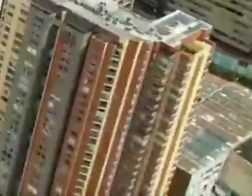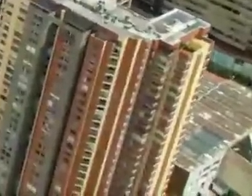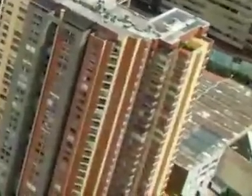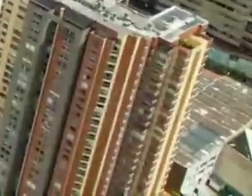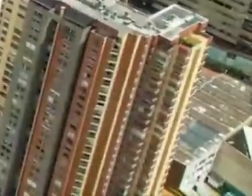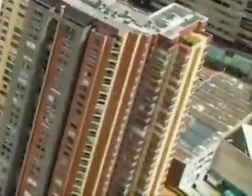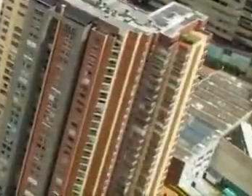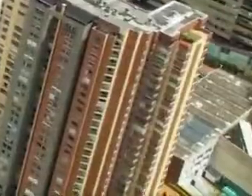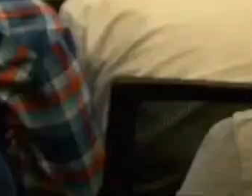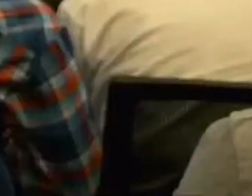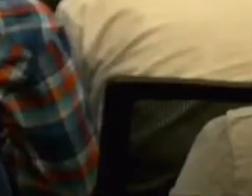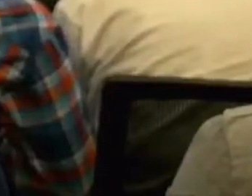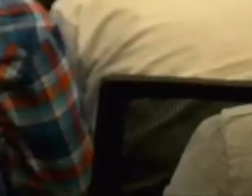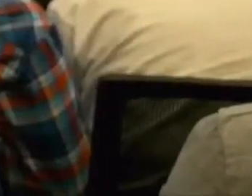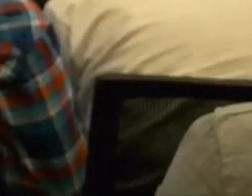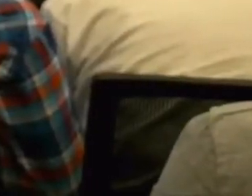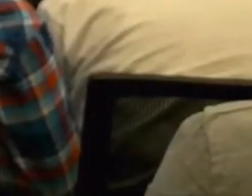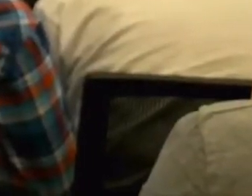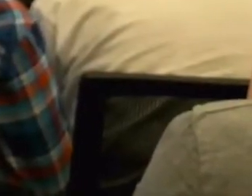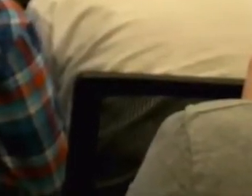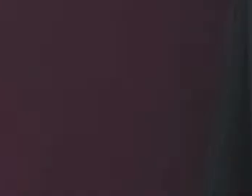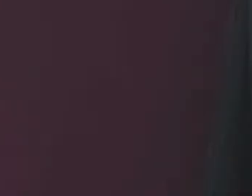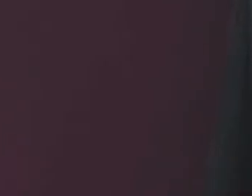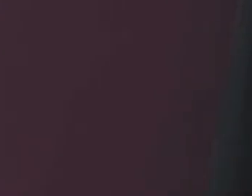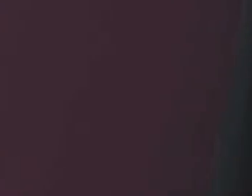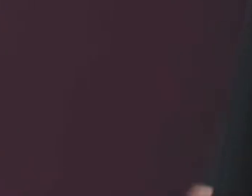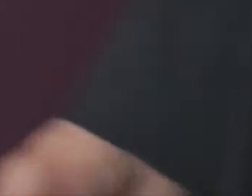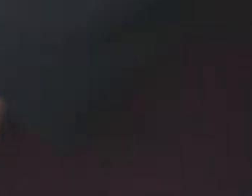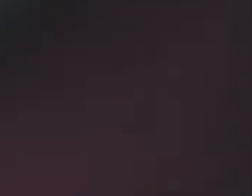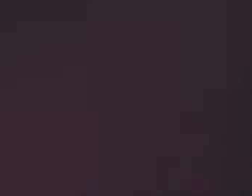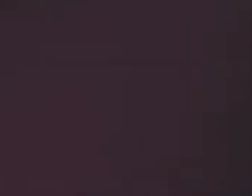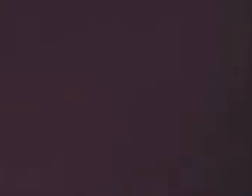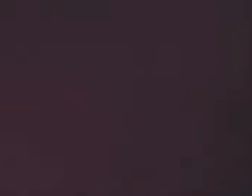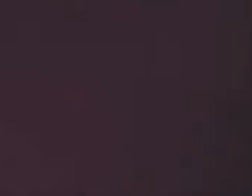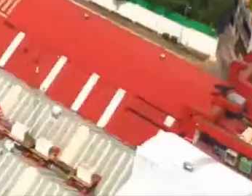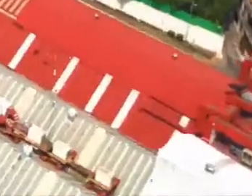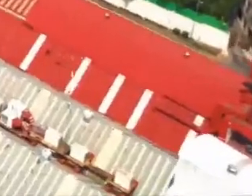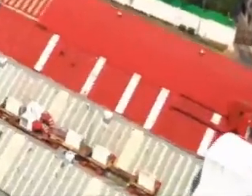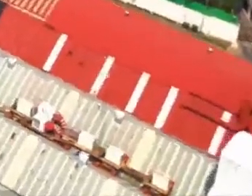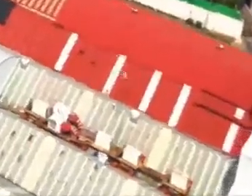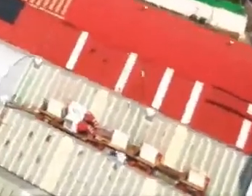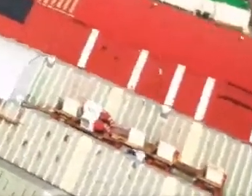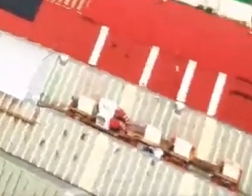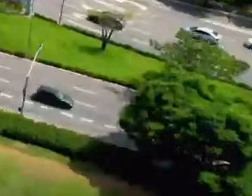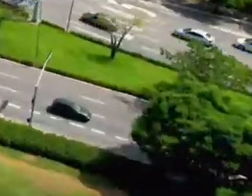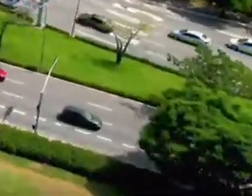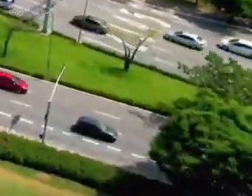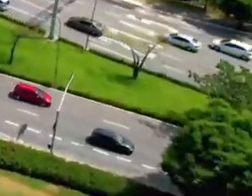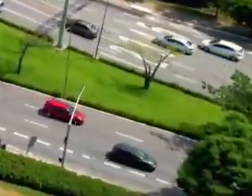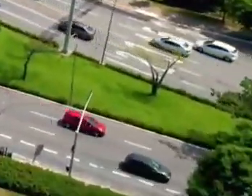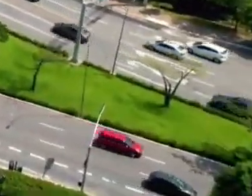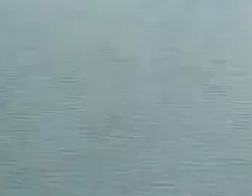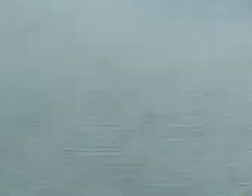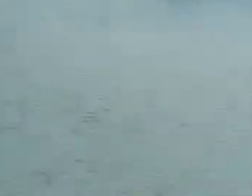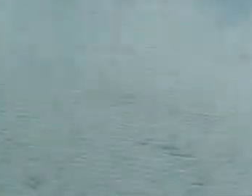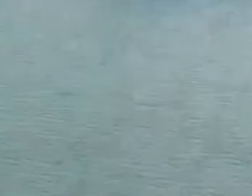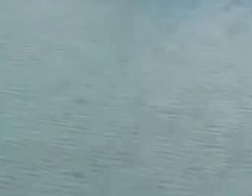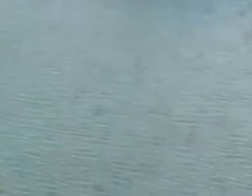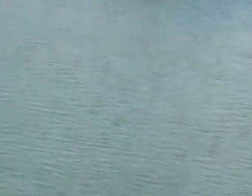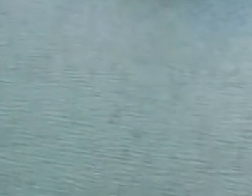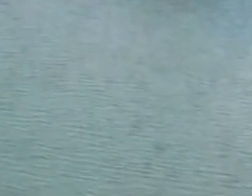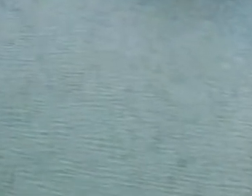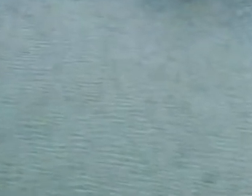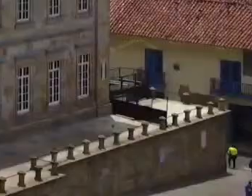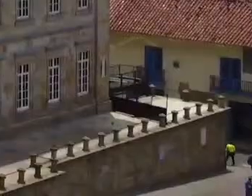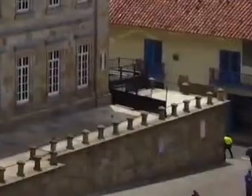espacio crucial donde altas autoridades se congregan con el objetivo de impulsar el desarrollo sostenible de la región. Bajo el liderazgo del Gobierno